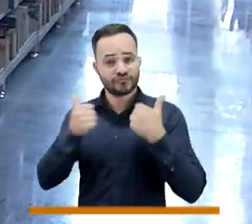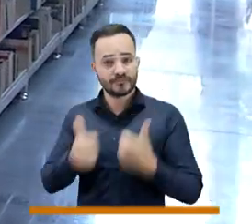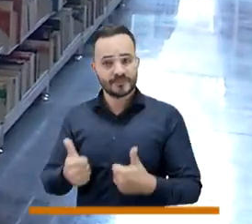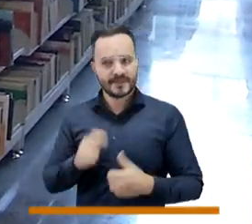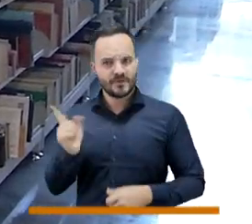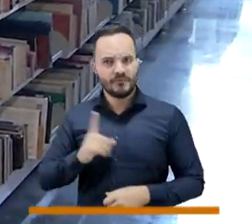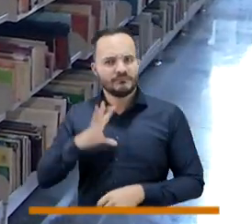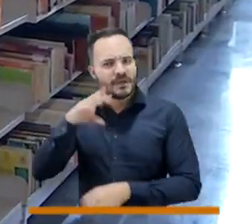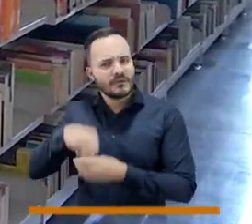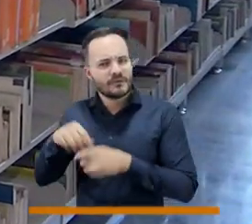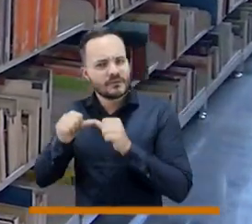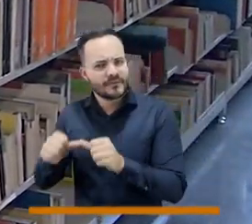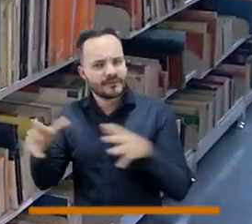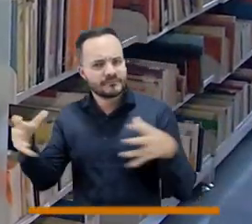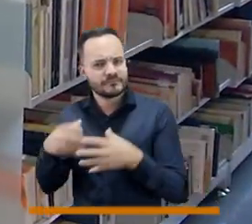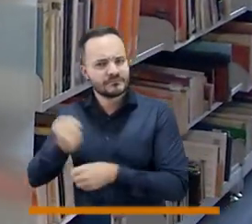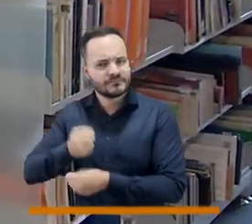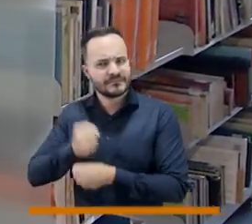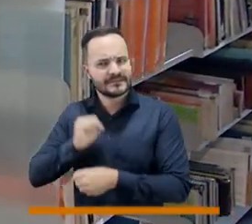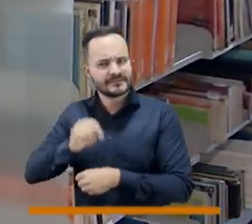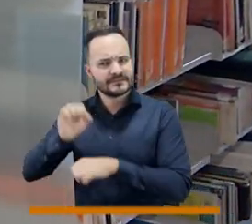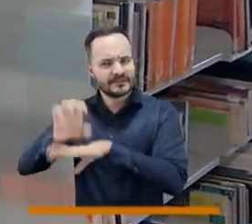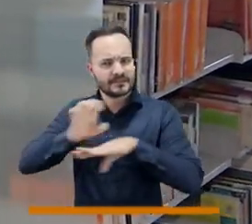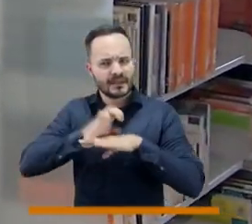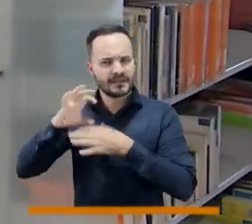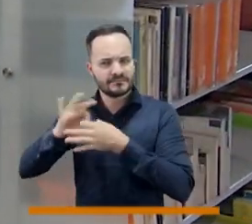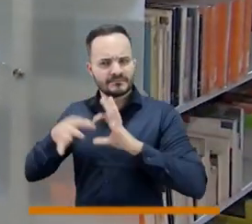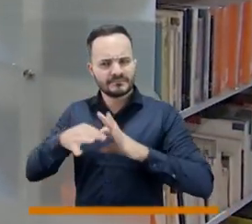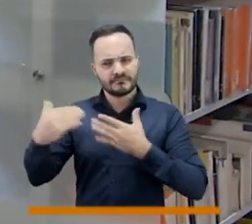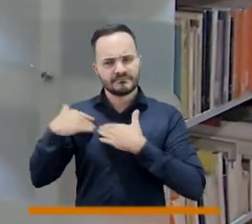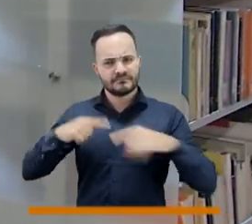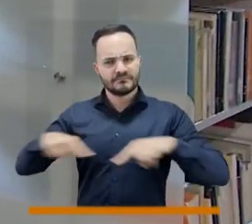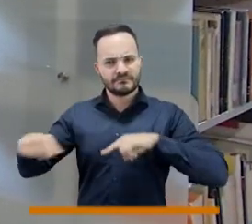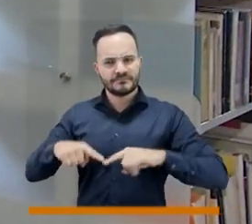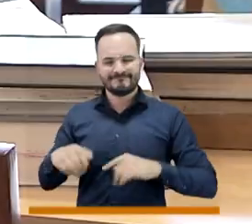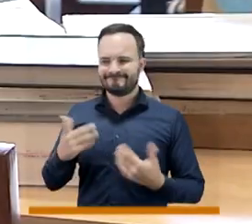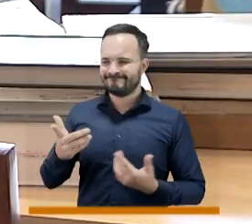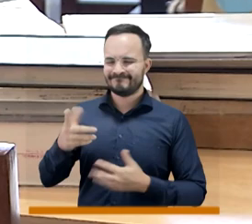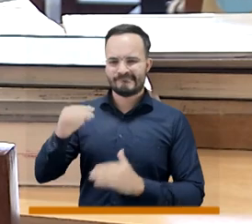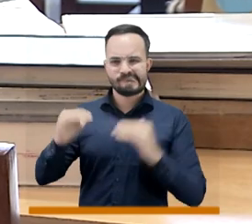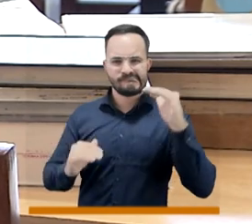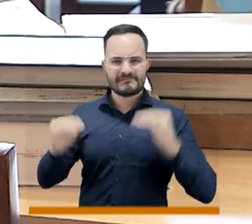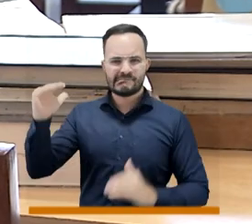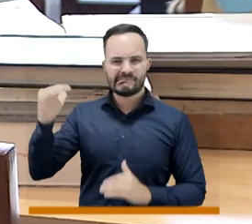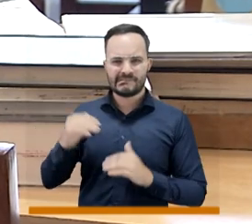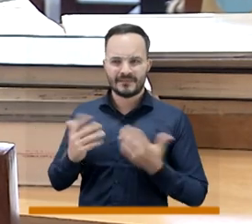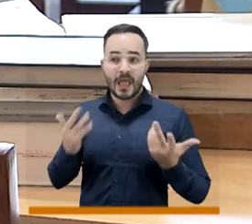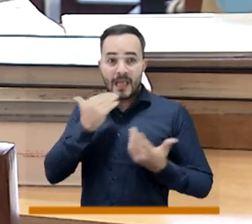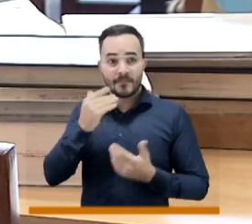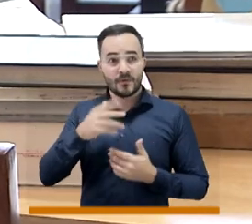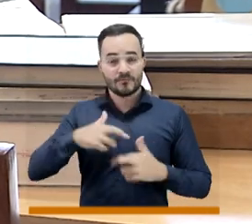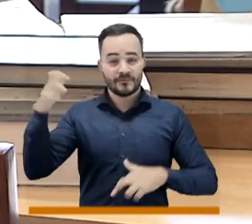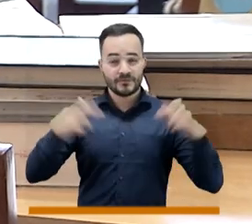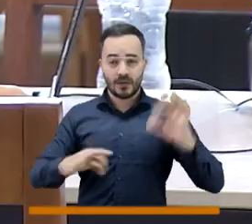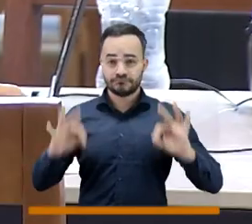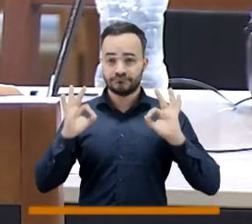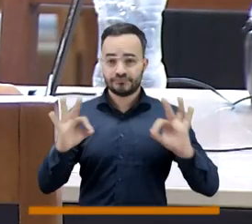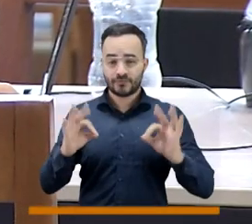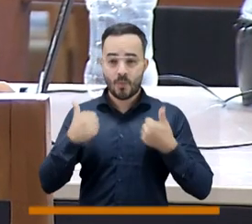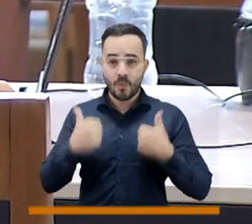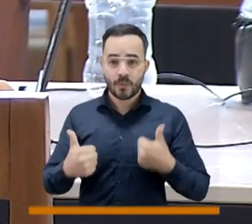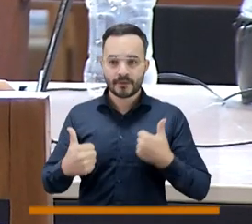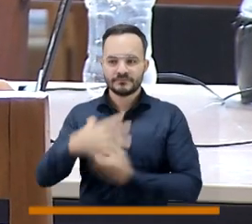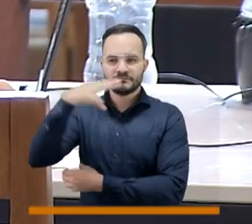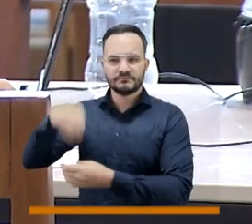remunerada a pesar de estar en el conglomerado público del municipio. No están nivelados y así no se puede conservar a